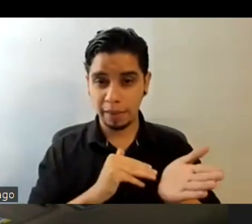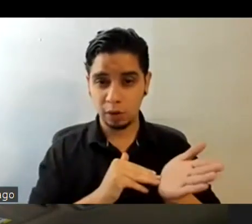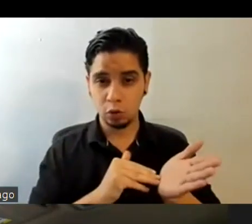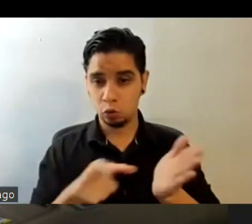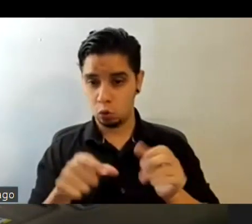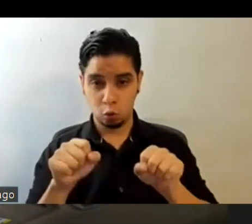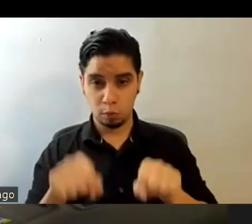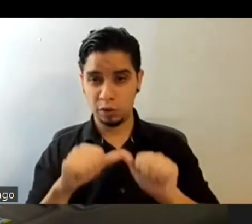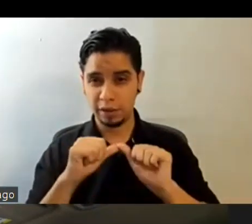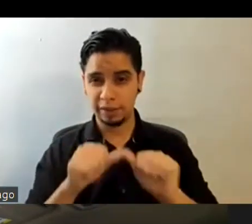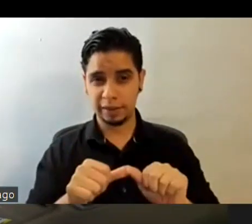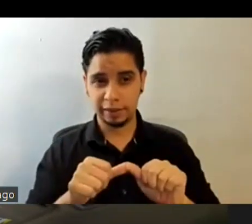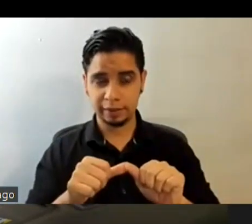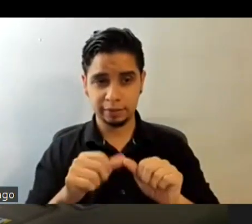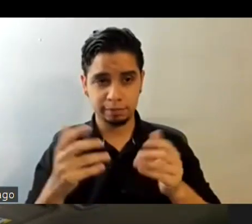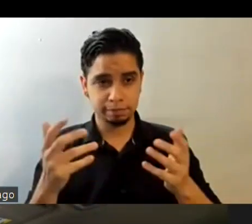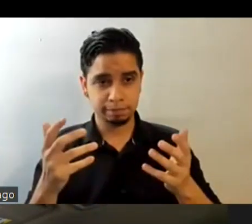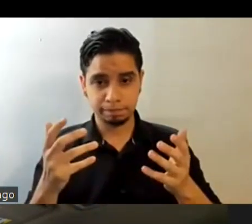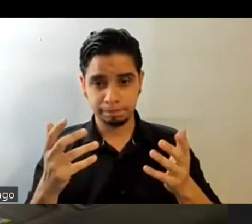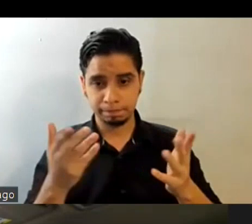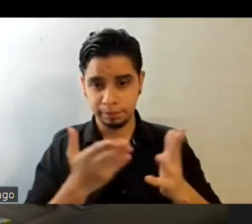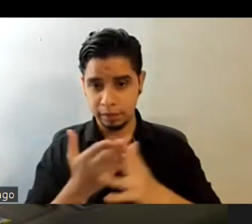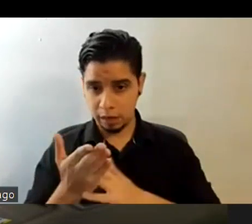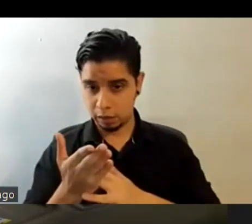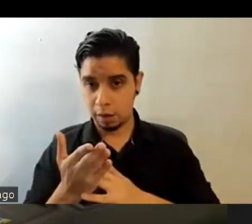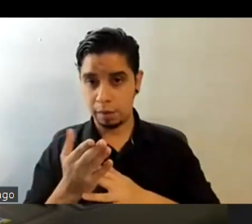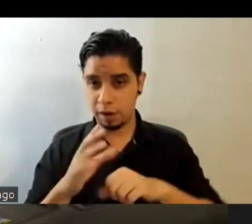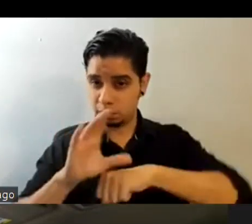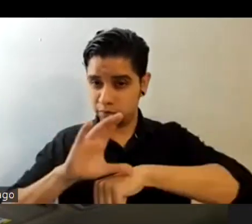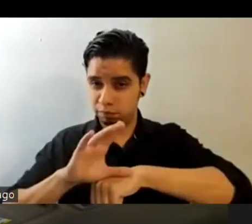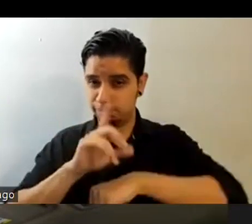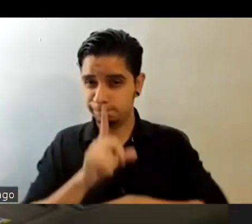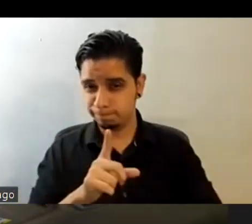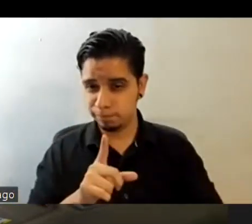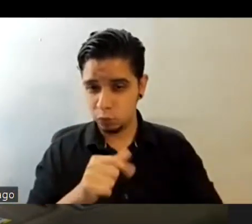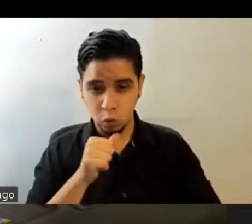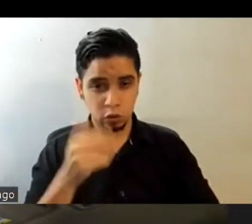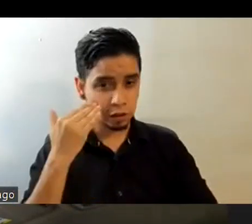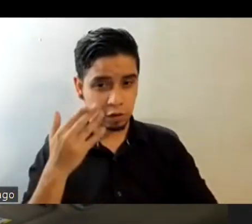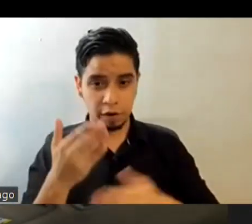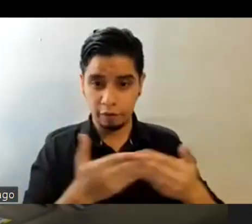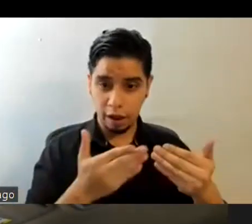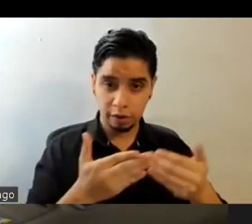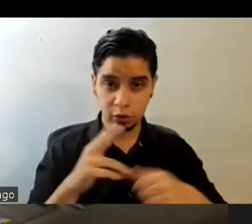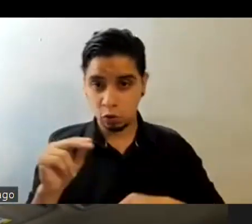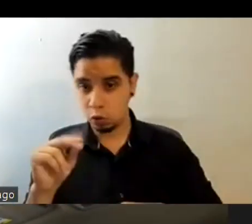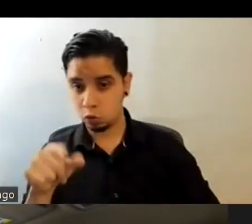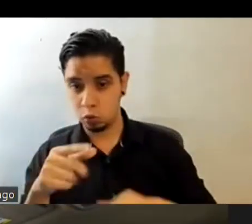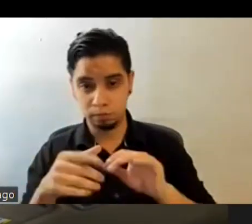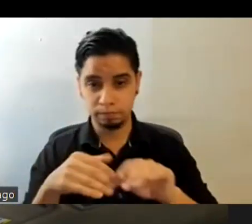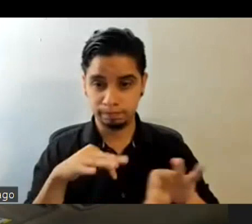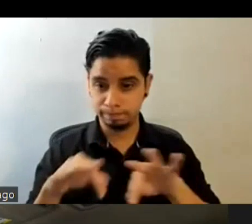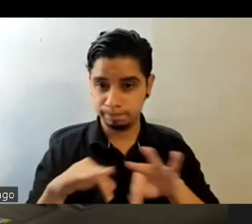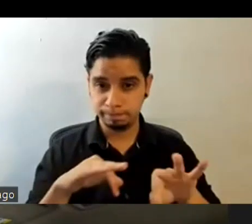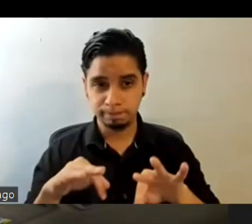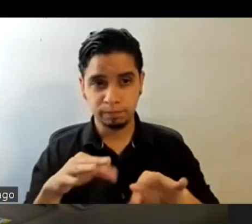pudiste seguir, por decirlo así, a través de la computadora. Sí. No sé cuán fácil, cuán difícil fue, tú me lo dirás ahora,